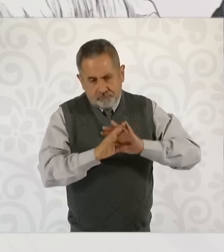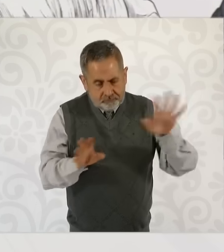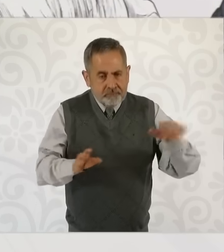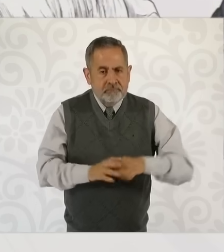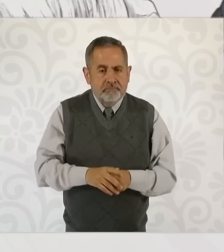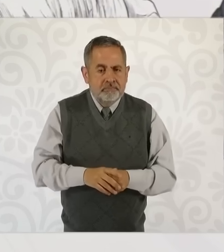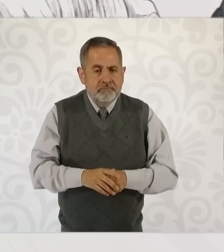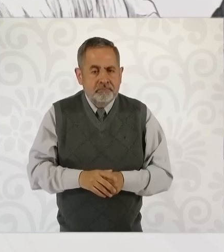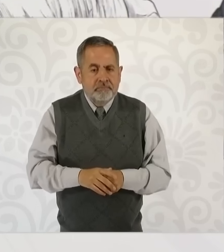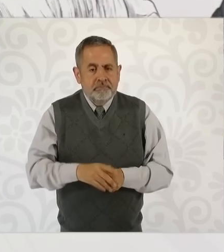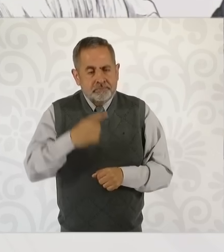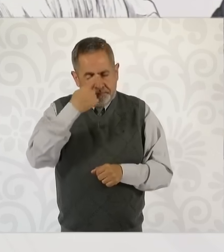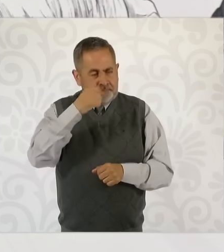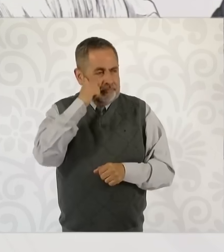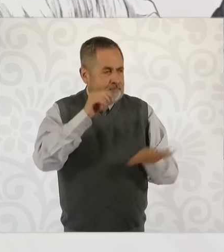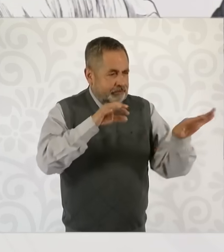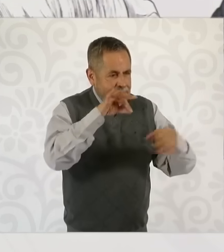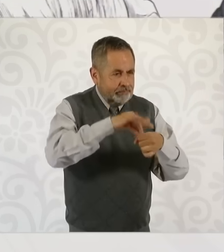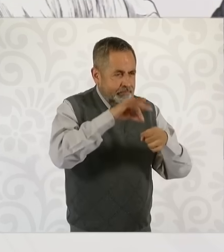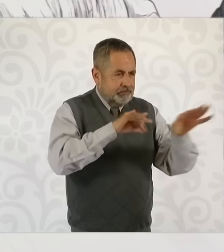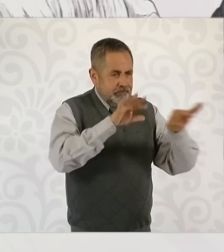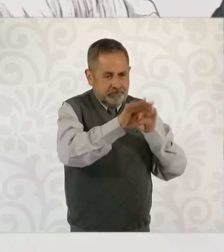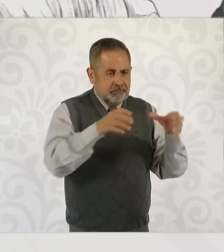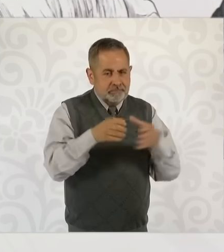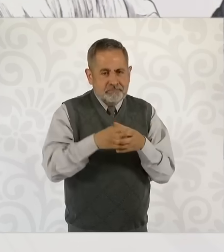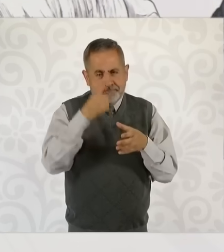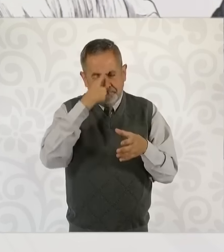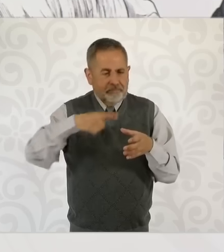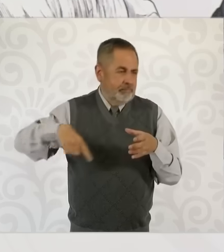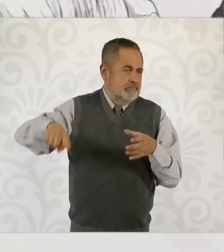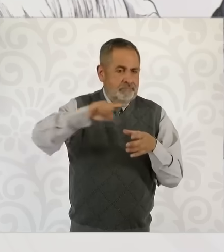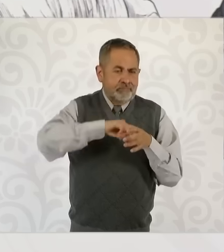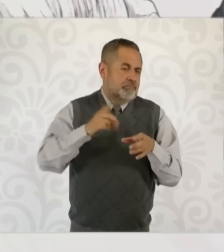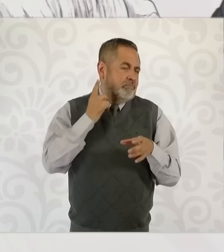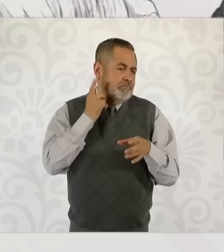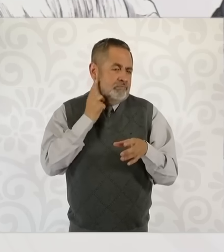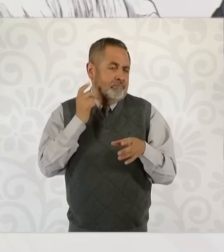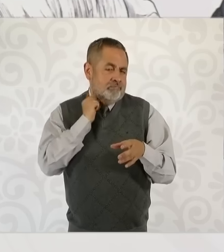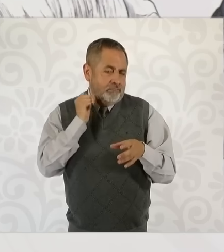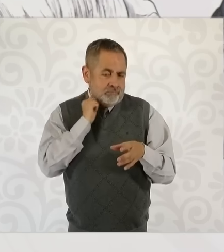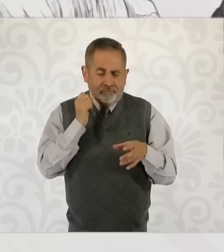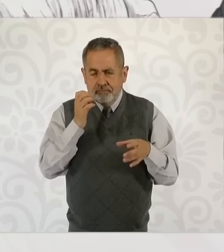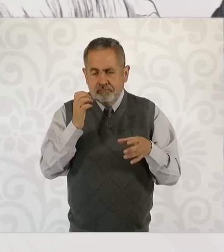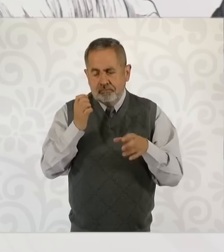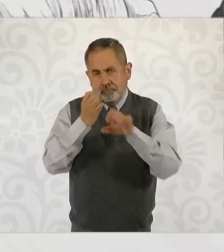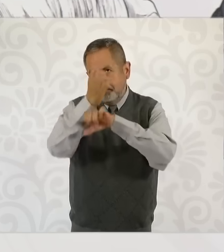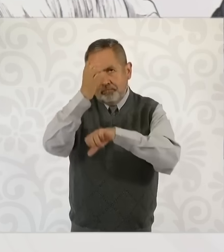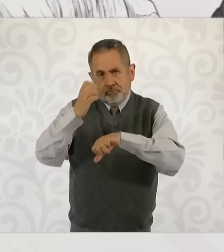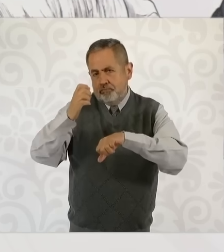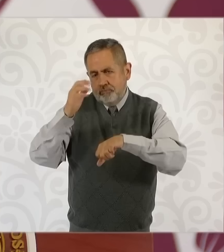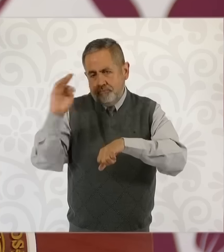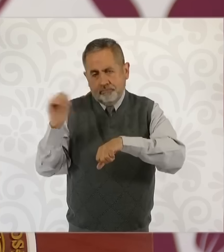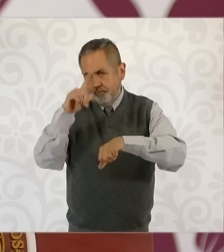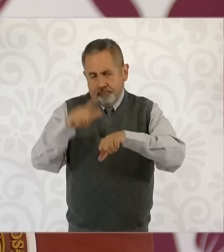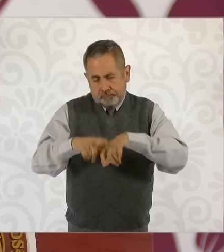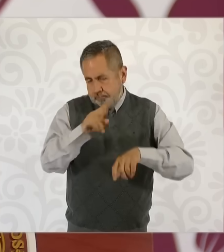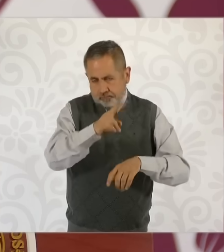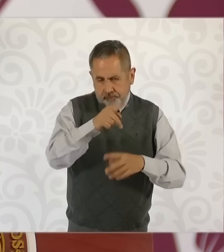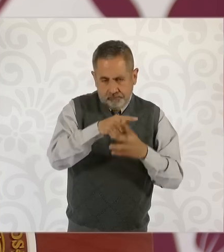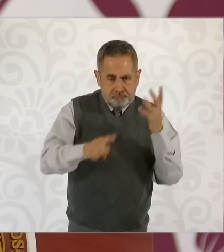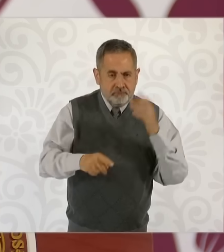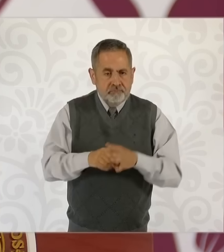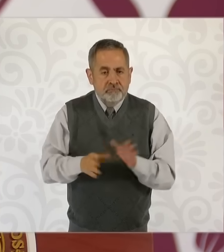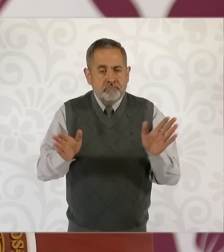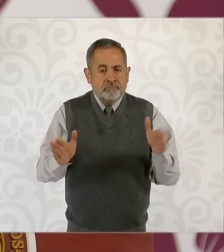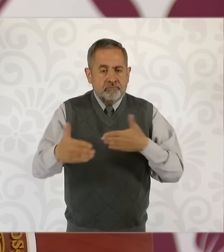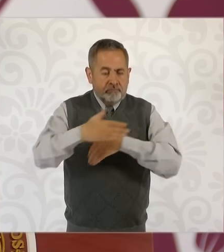digamos, la elección para el Poder Ejecutivo o Legislativo, sea estatal o sea federal, en la